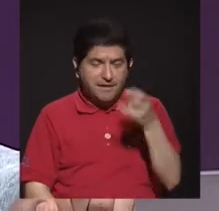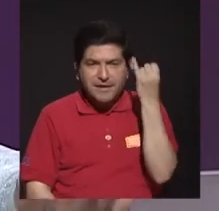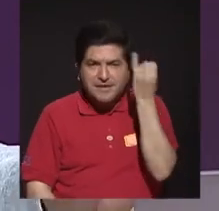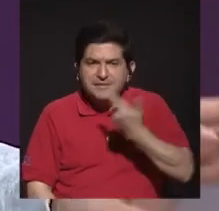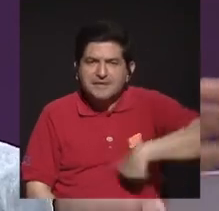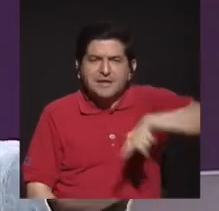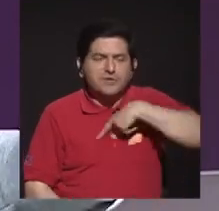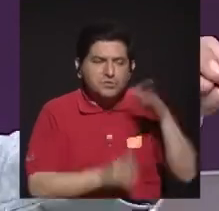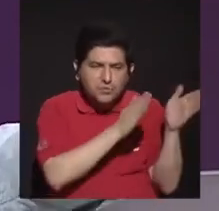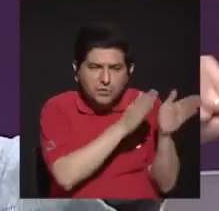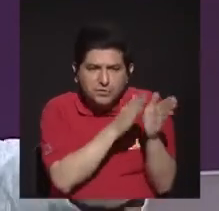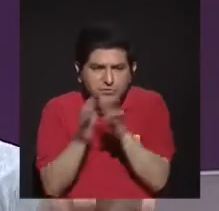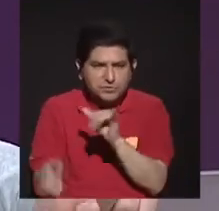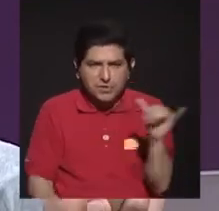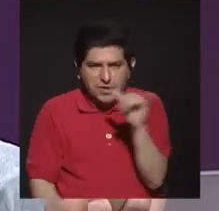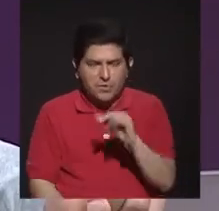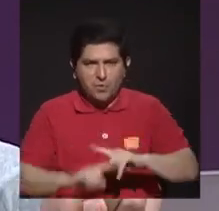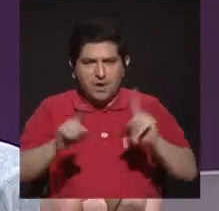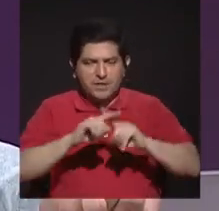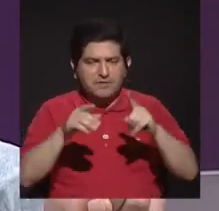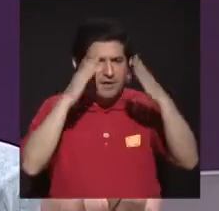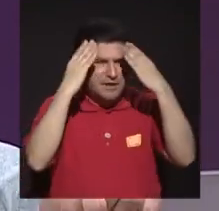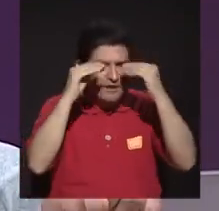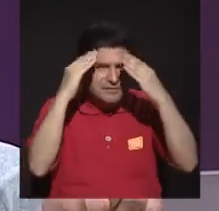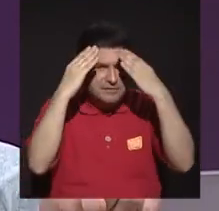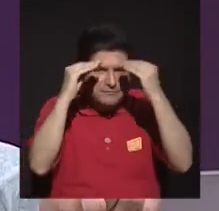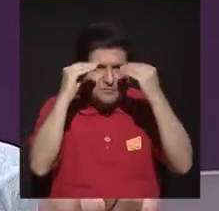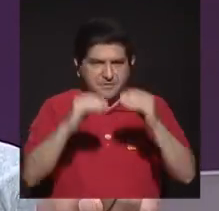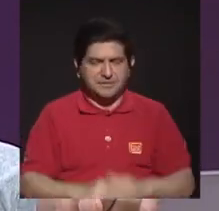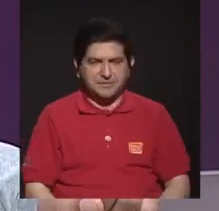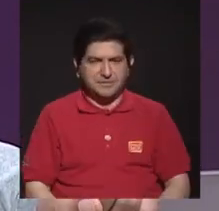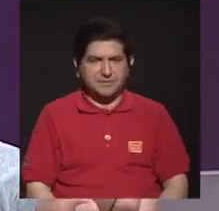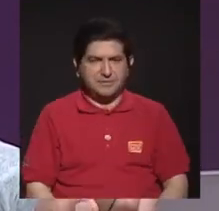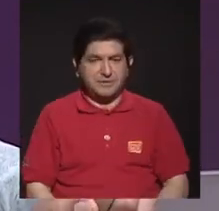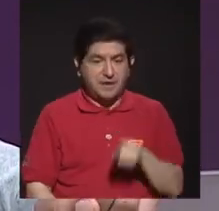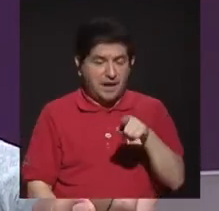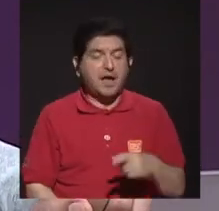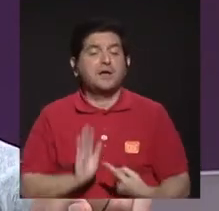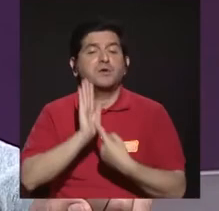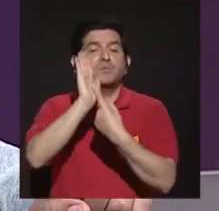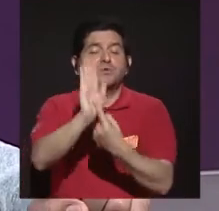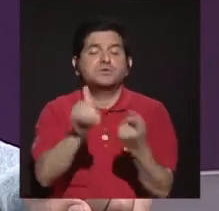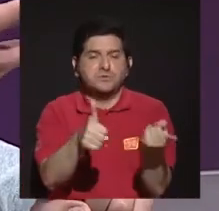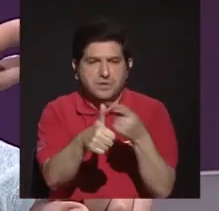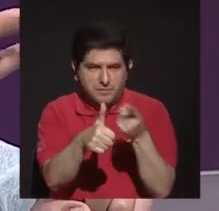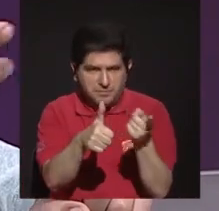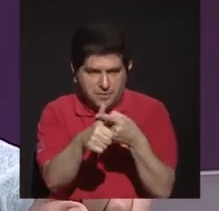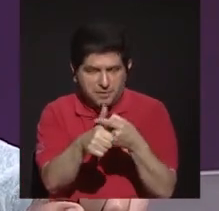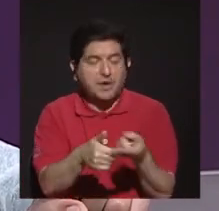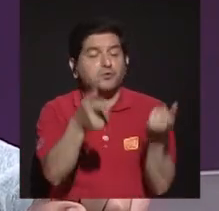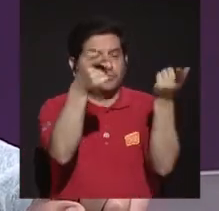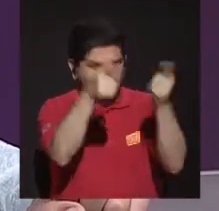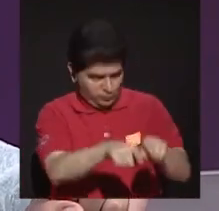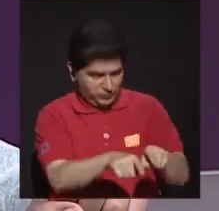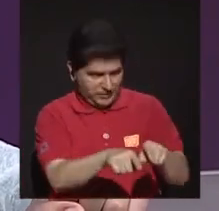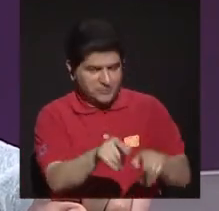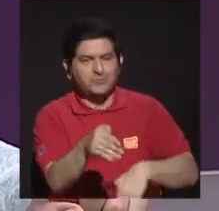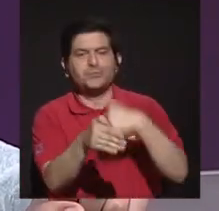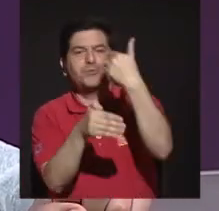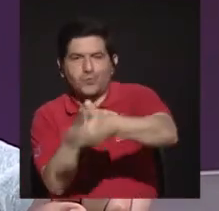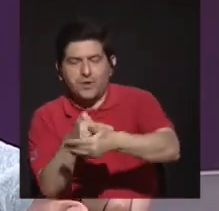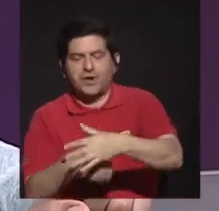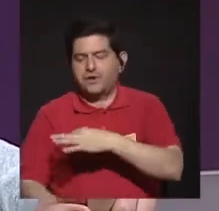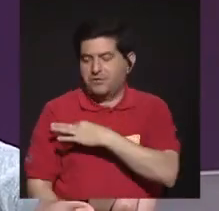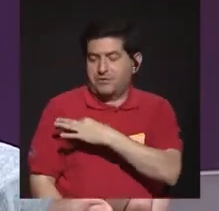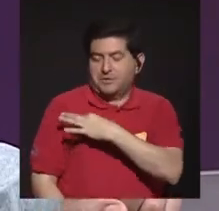hemos preparado también una serie de cápsulas para hacer visible primero que eso ocurre y después